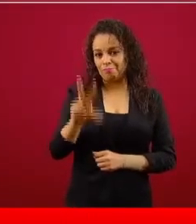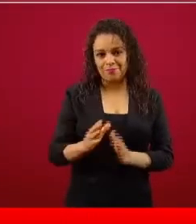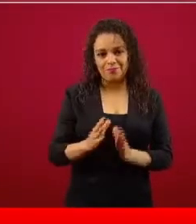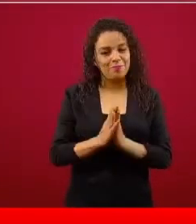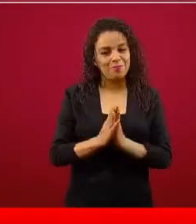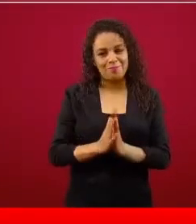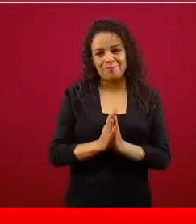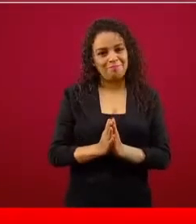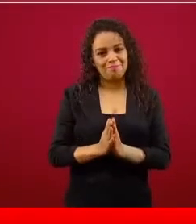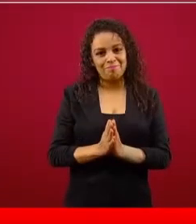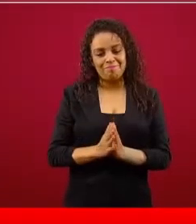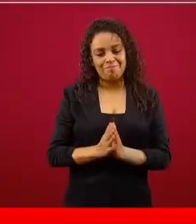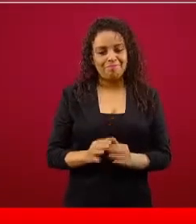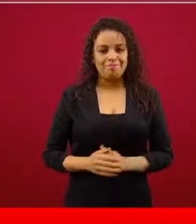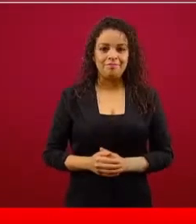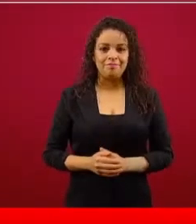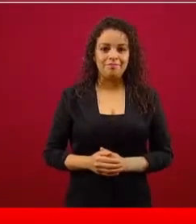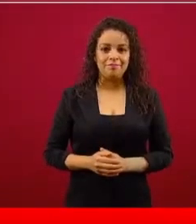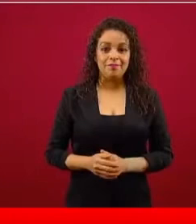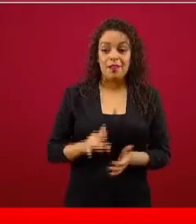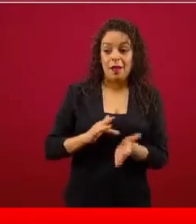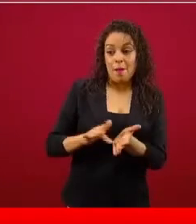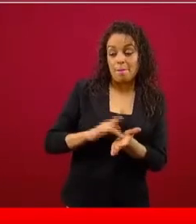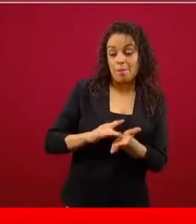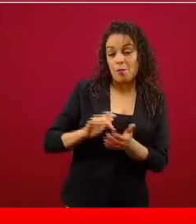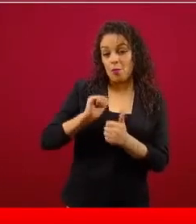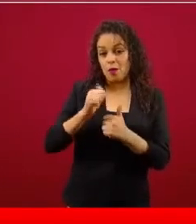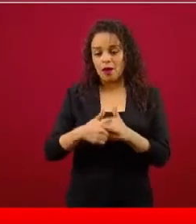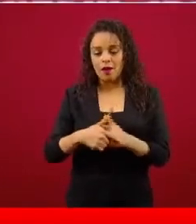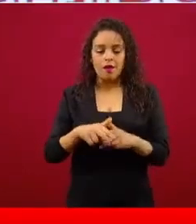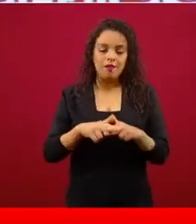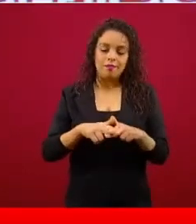que no le anden pidiendo favores,